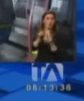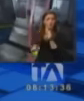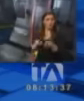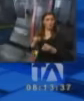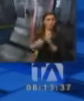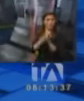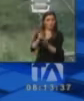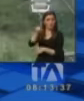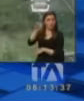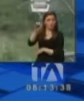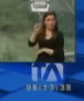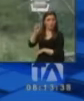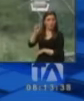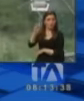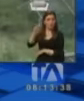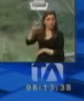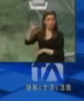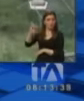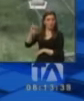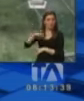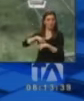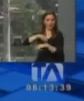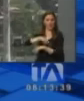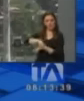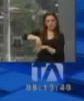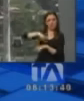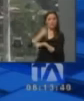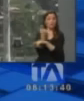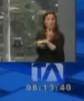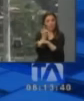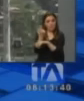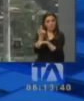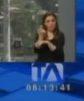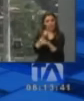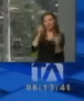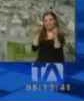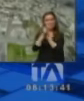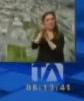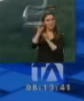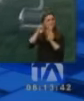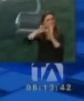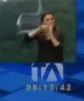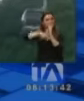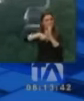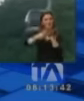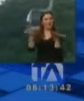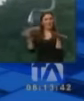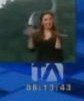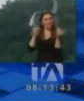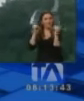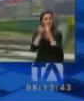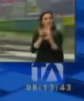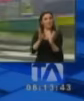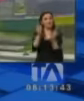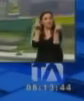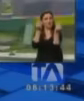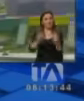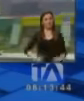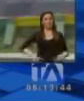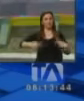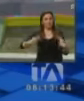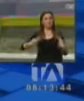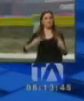sectores como en la Pizulí, por ejemplo, quienes se demoran una hora en movilizarse, van a demorarse solo 20 minutos y eso cambia tu calidad de vida. Eso mejora